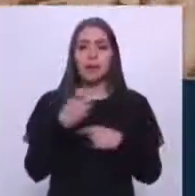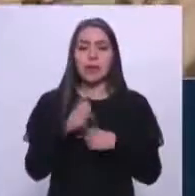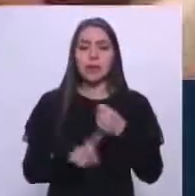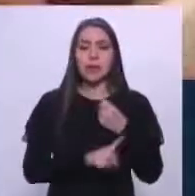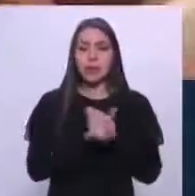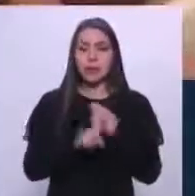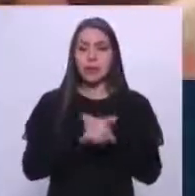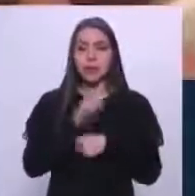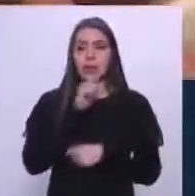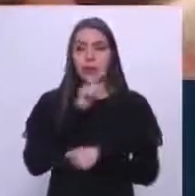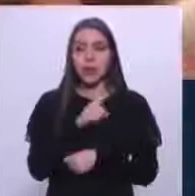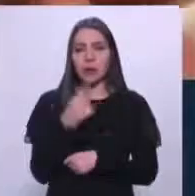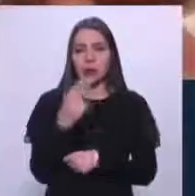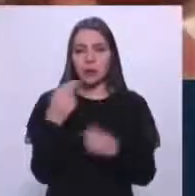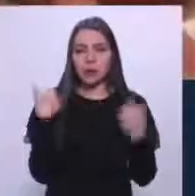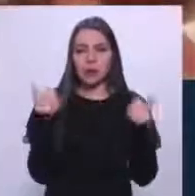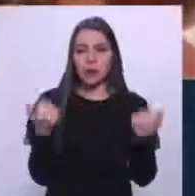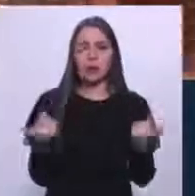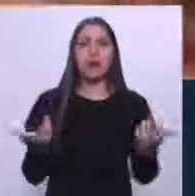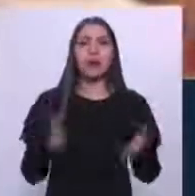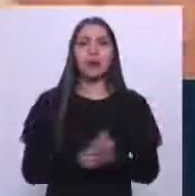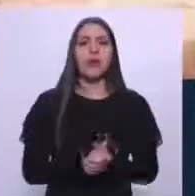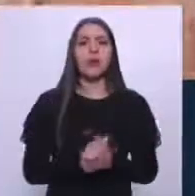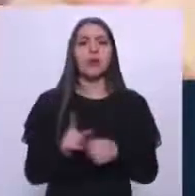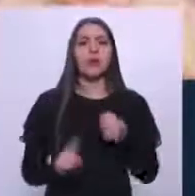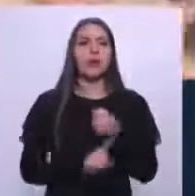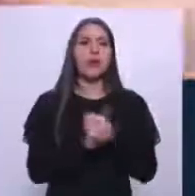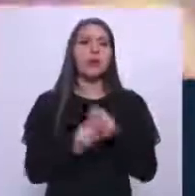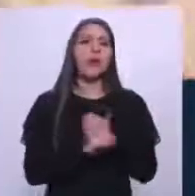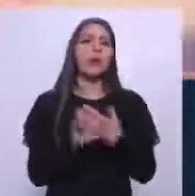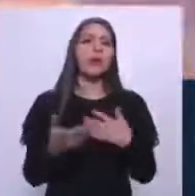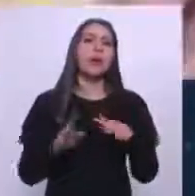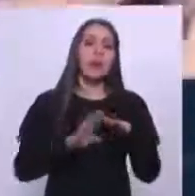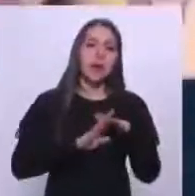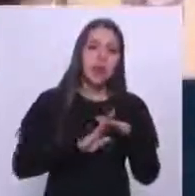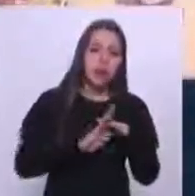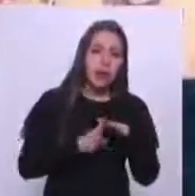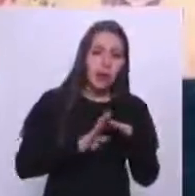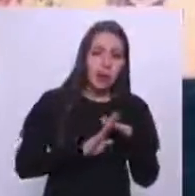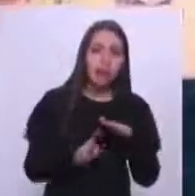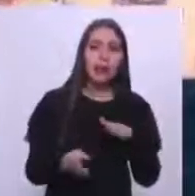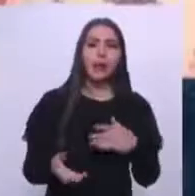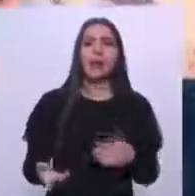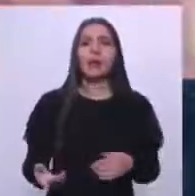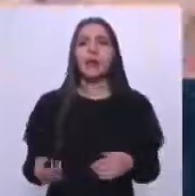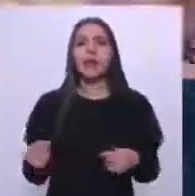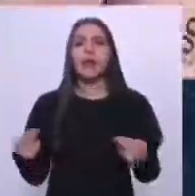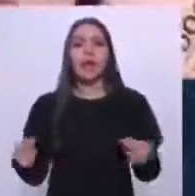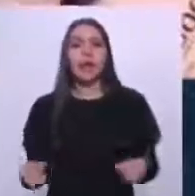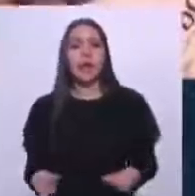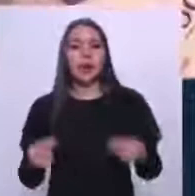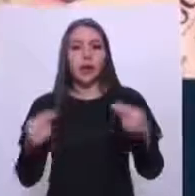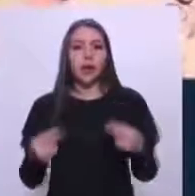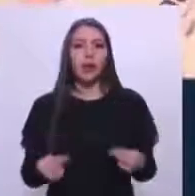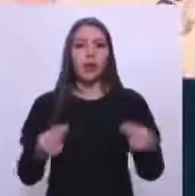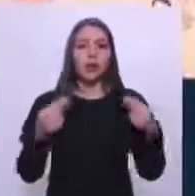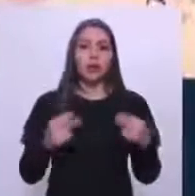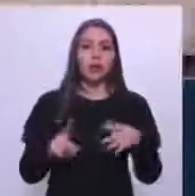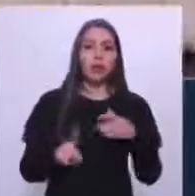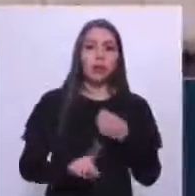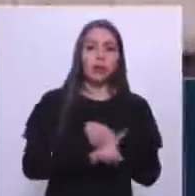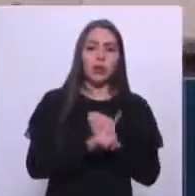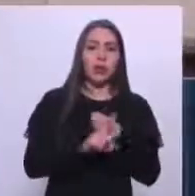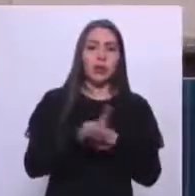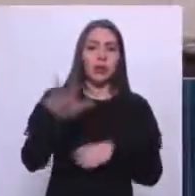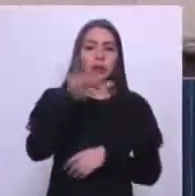considerar. Problema de los migrantes, problemas de los negocios que están establecidos en la